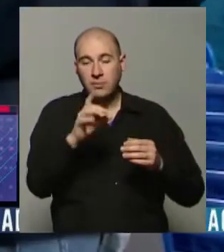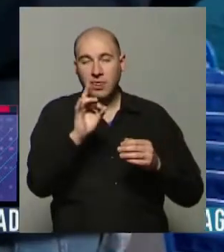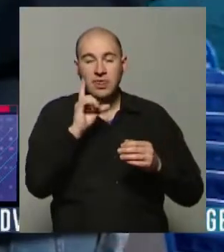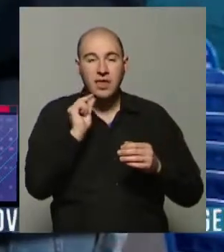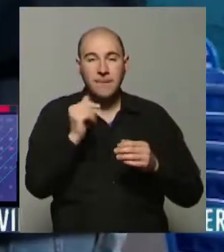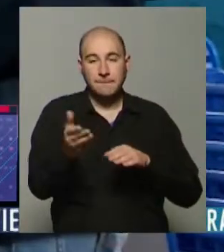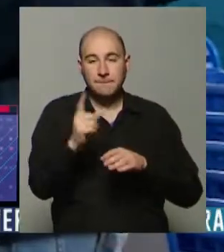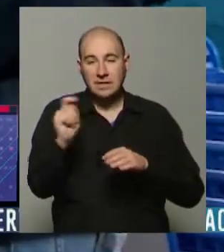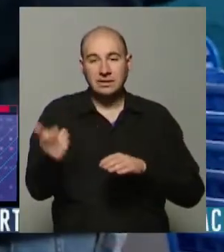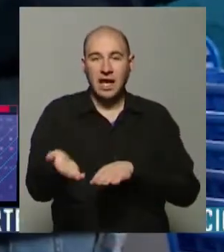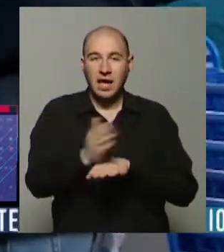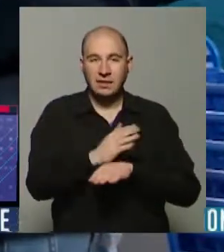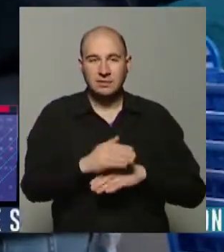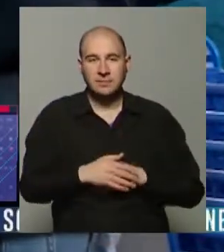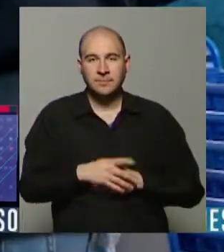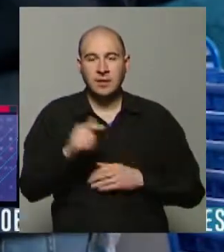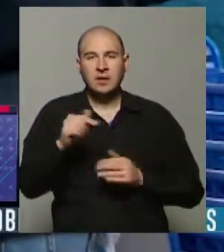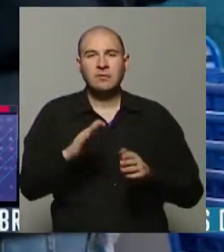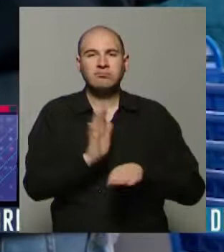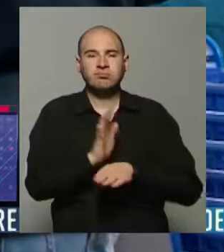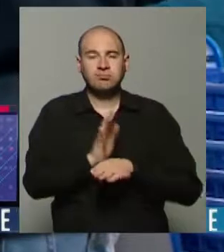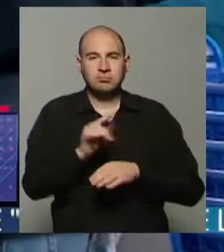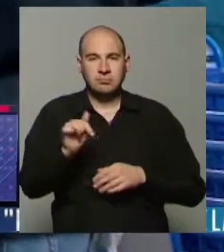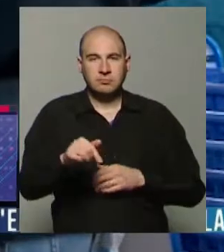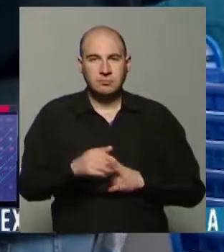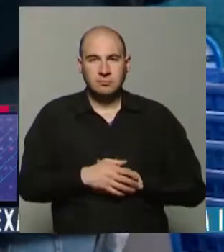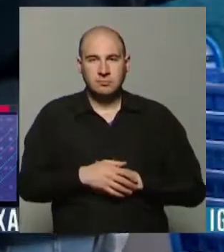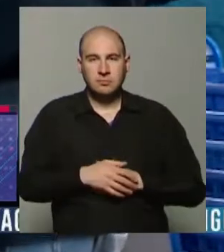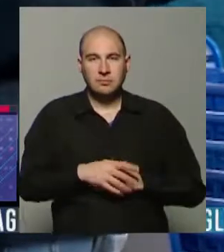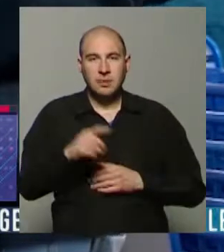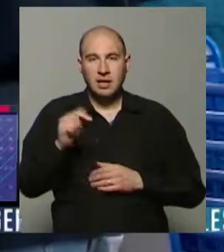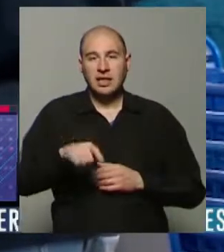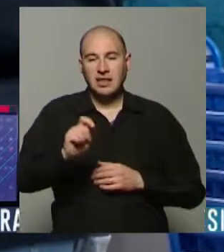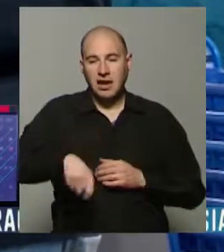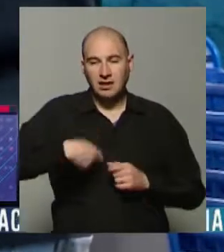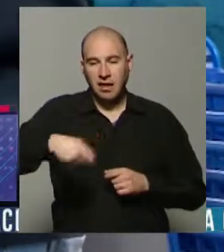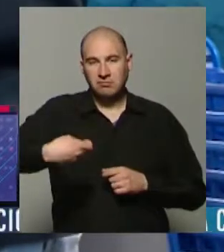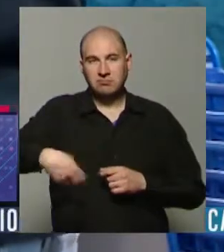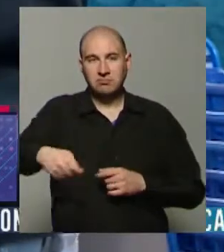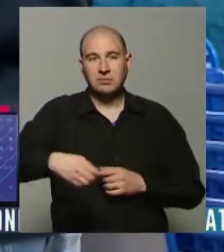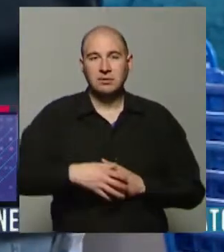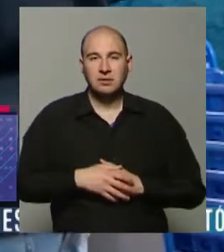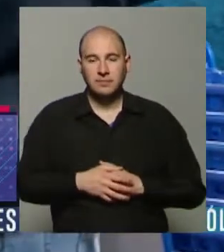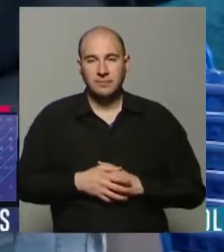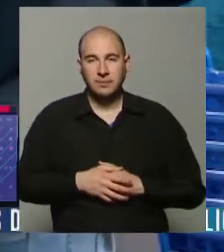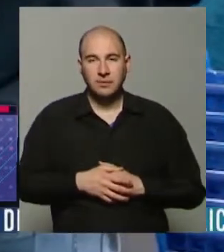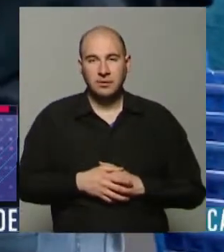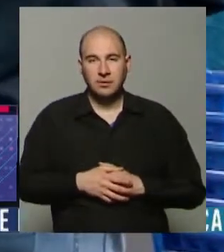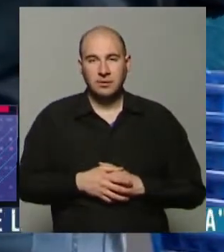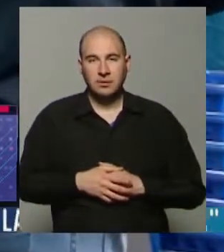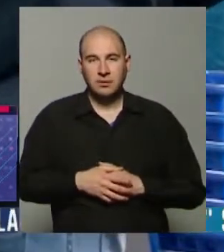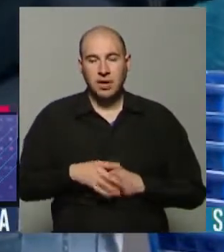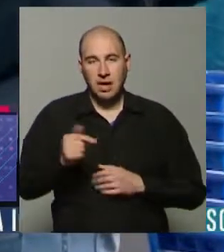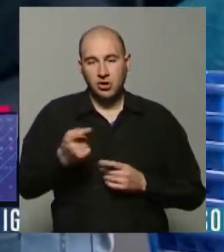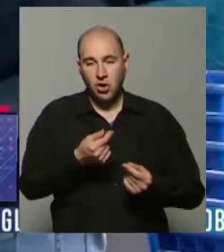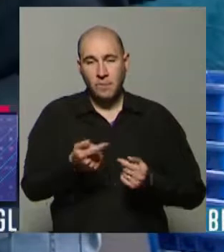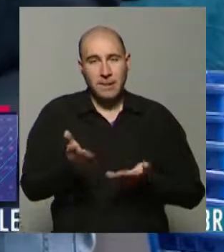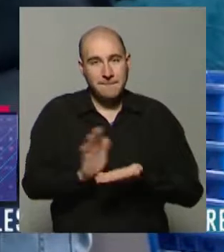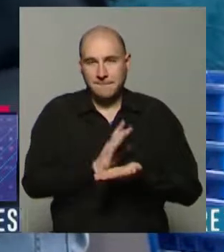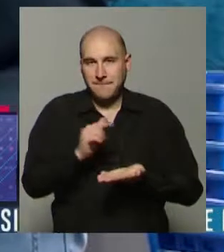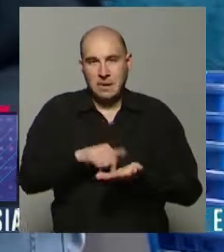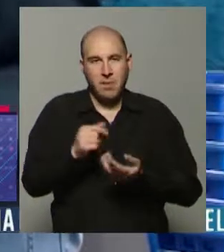supermercado. Desde fines del año pasado, esto después del día 20 se empezó a notar de manera importante y desde el mes de mayo, junio